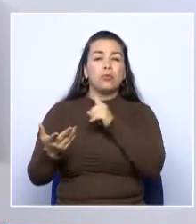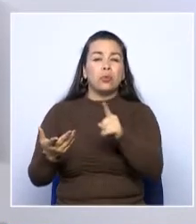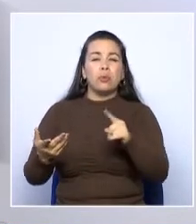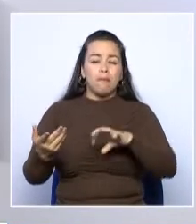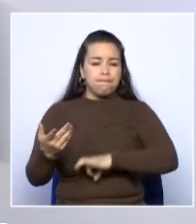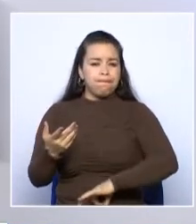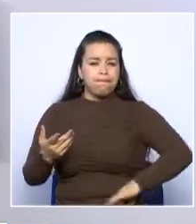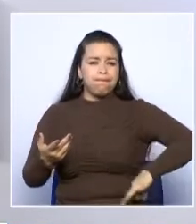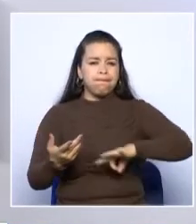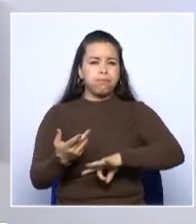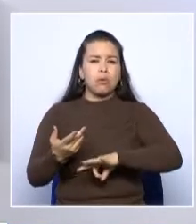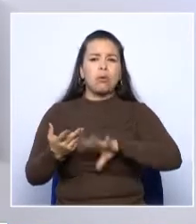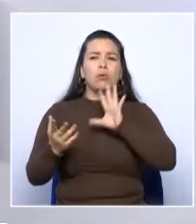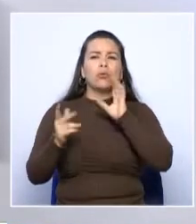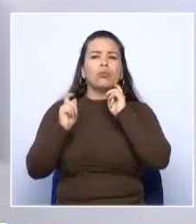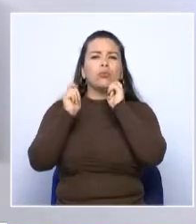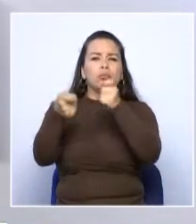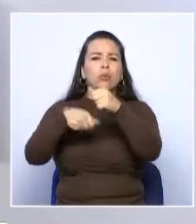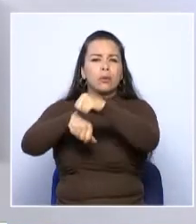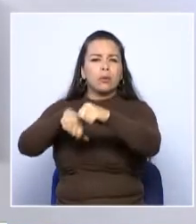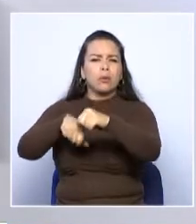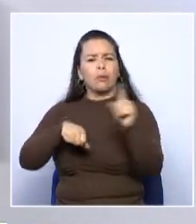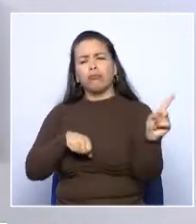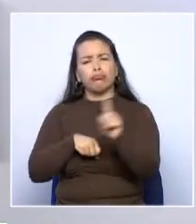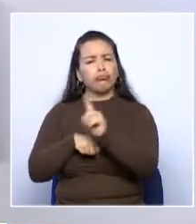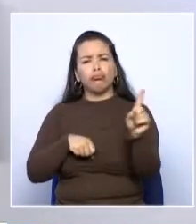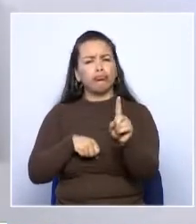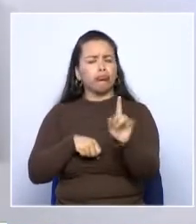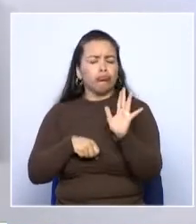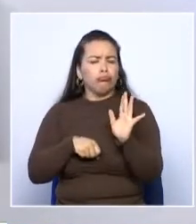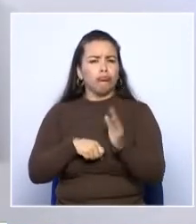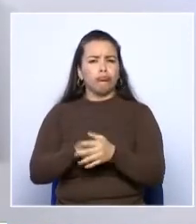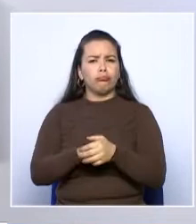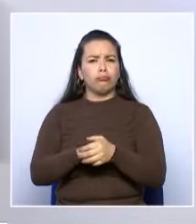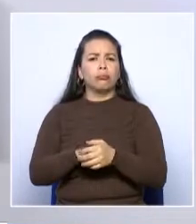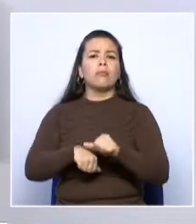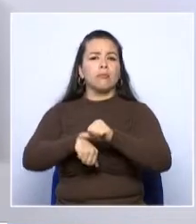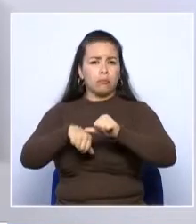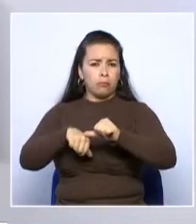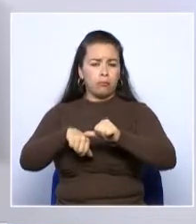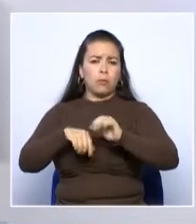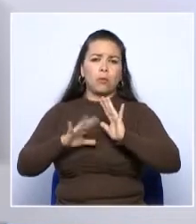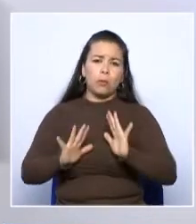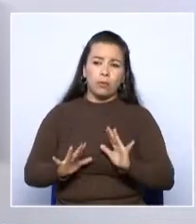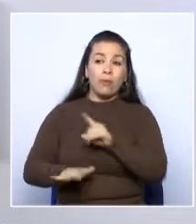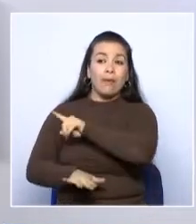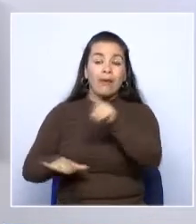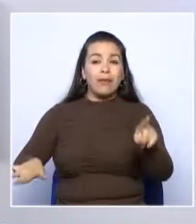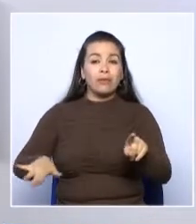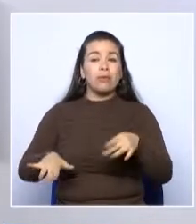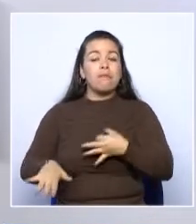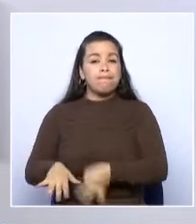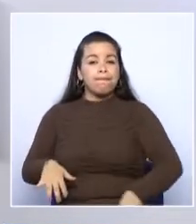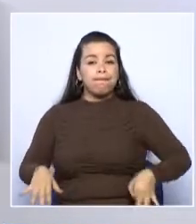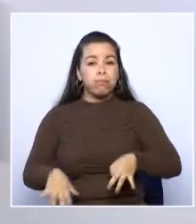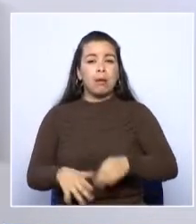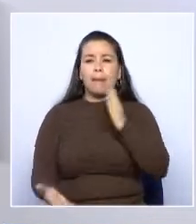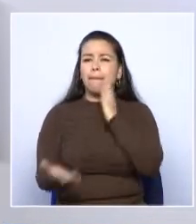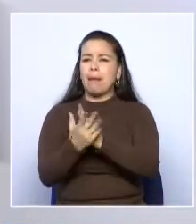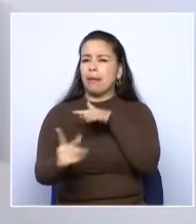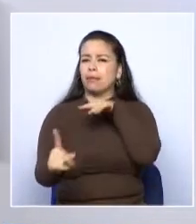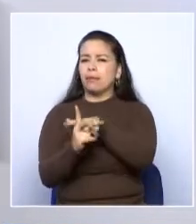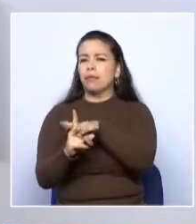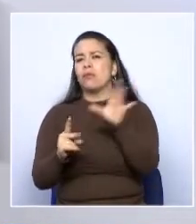vesícula, cálculo es quirúrgico, no. Realmente es quirúrgico cuando esos cálculos producen obstrucción